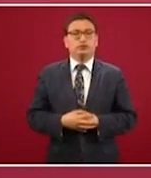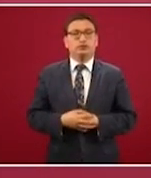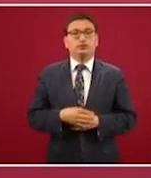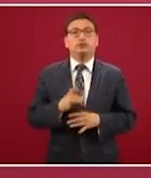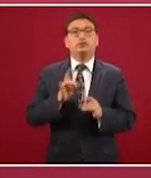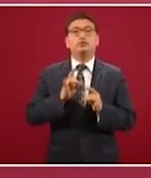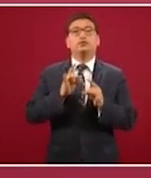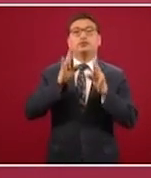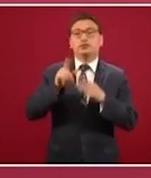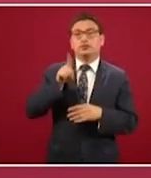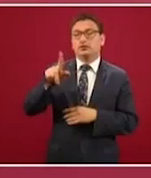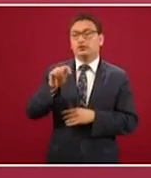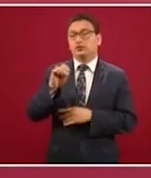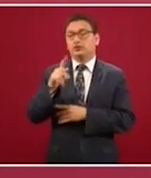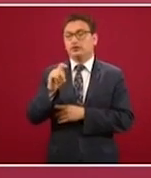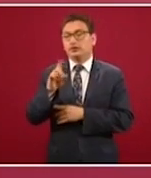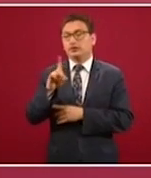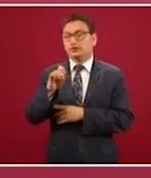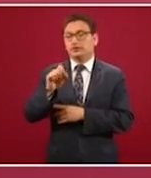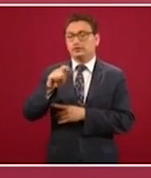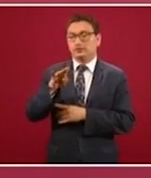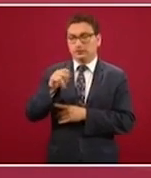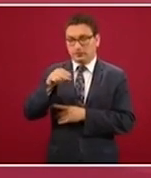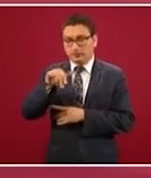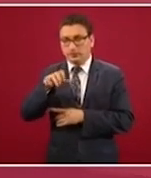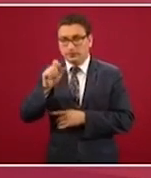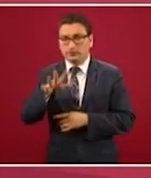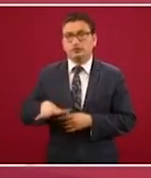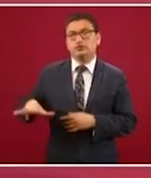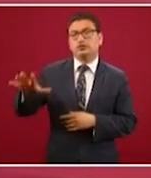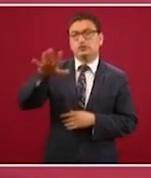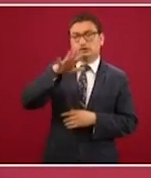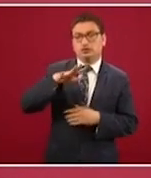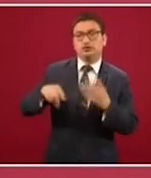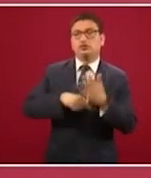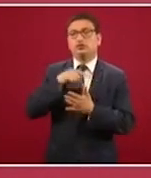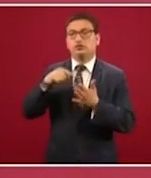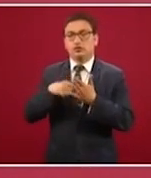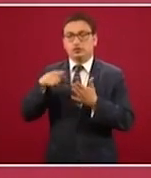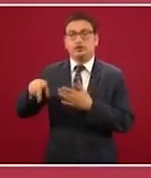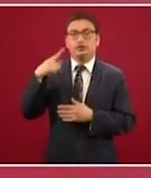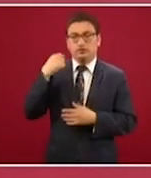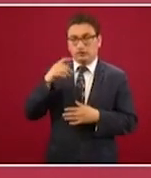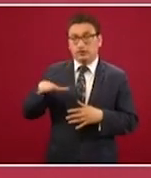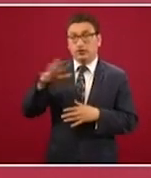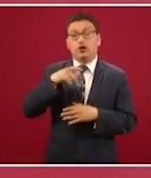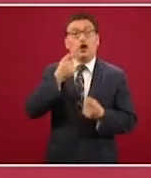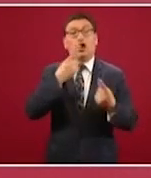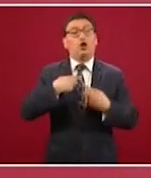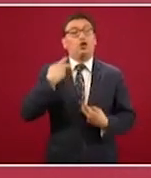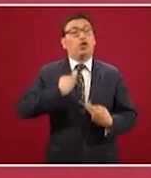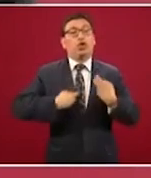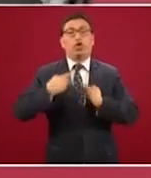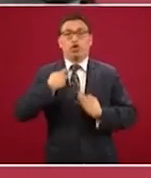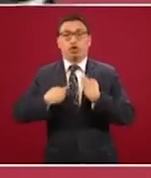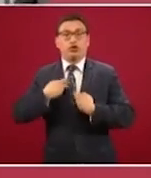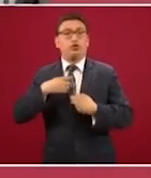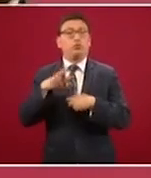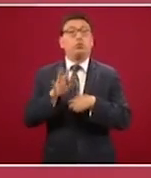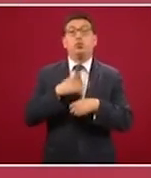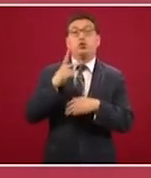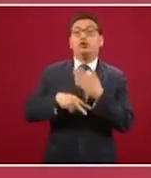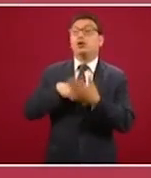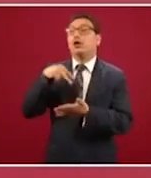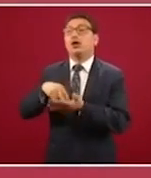a Tamulté de las Sabanas, a la zona chontal de Tabasco. Me criticaron porque hubo un acto en la